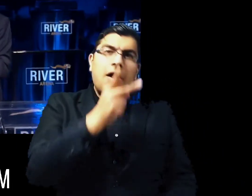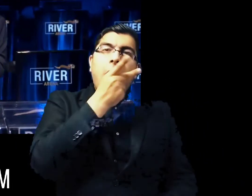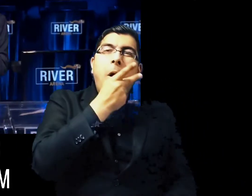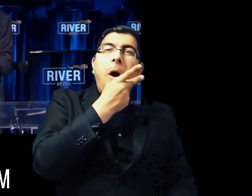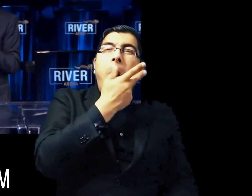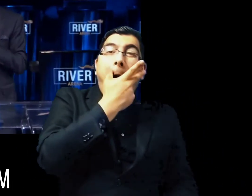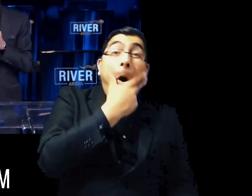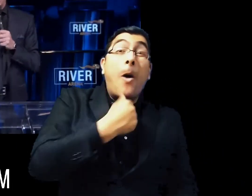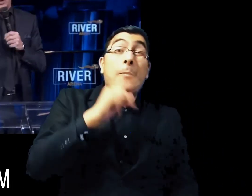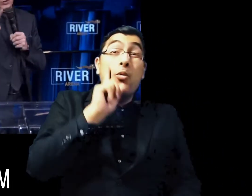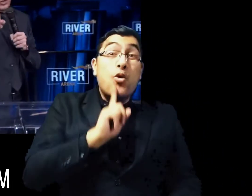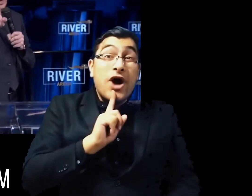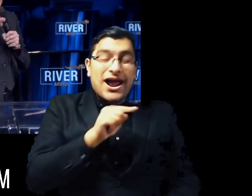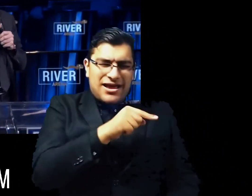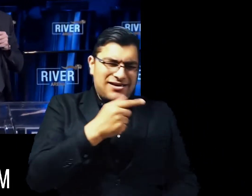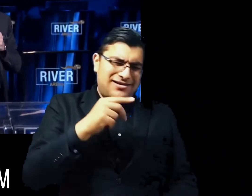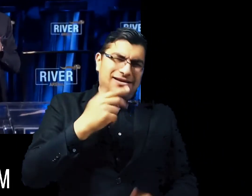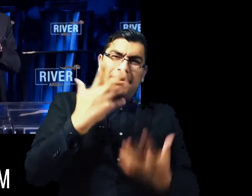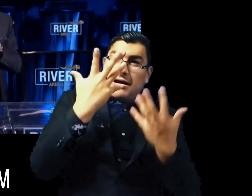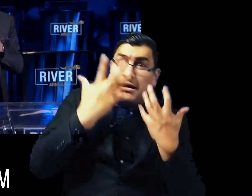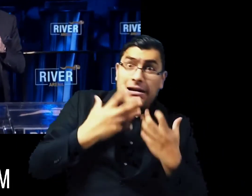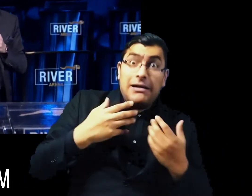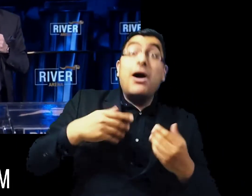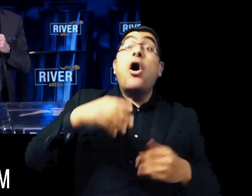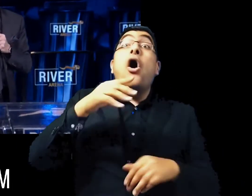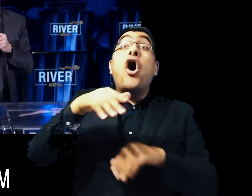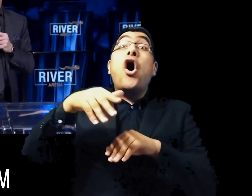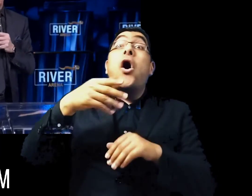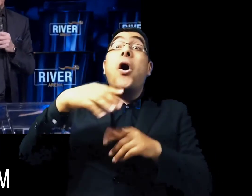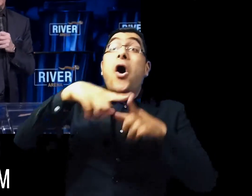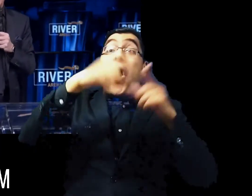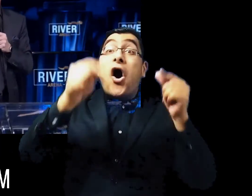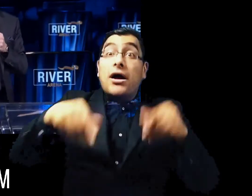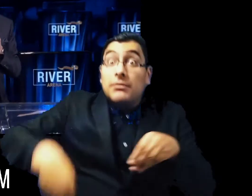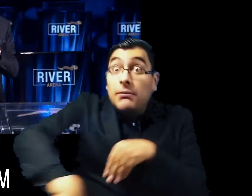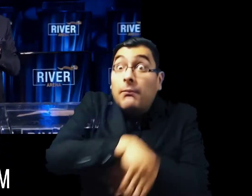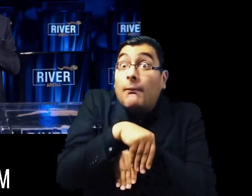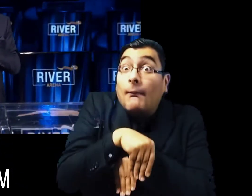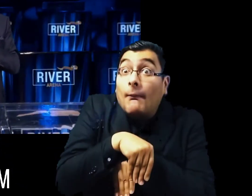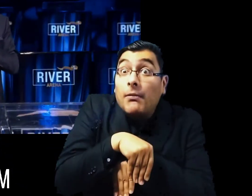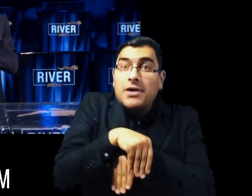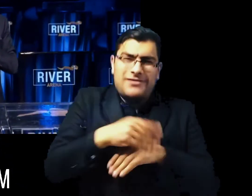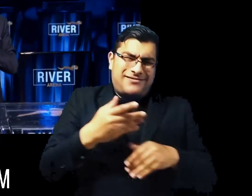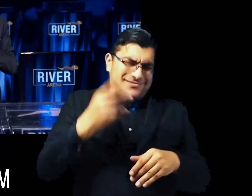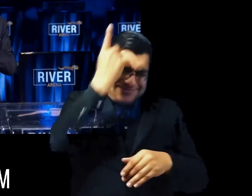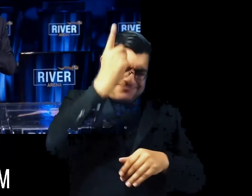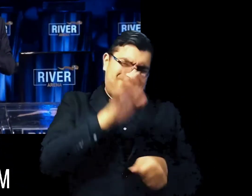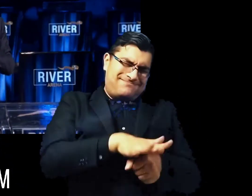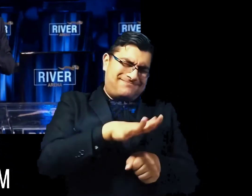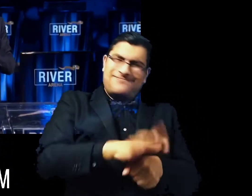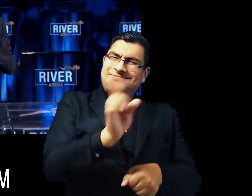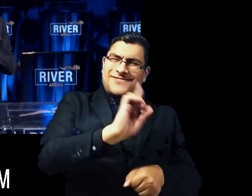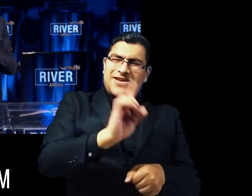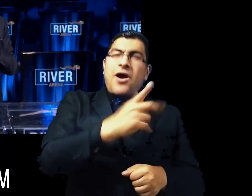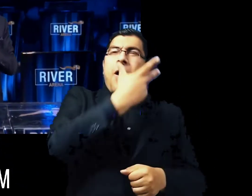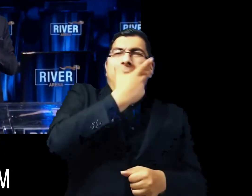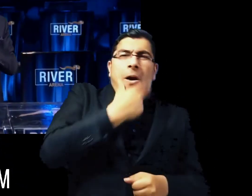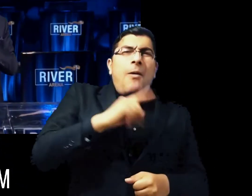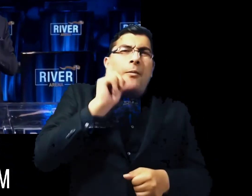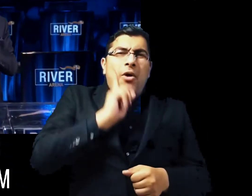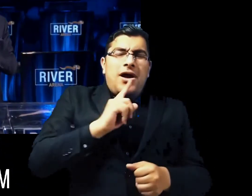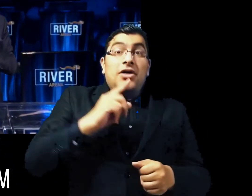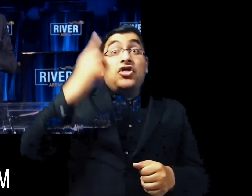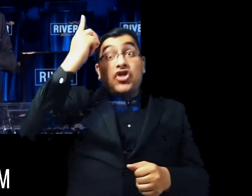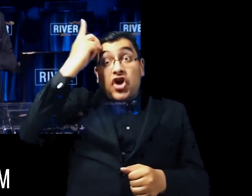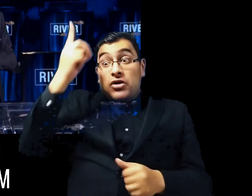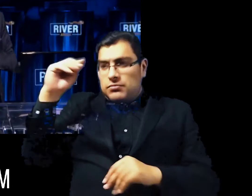por cubrirse, Él dijo, eso no va a ser suficiente. La Biblia dice que Jehová hizo al hombre y a su mujer